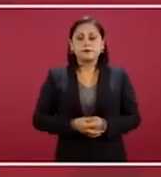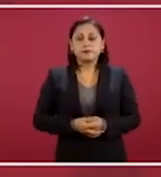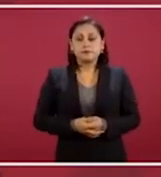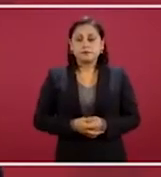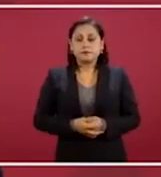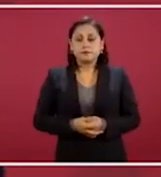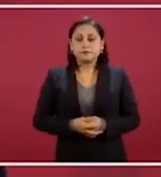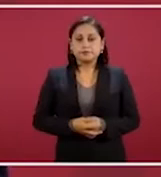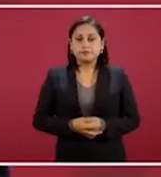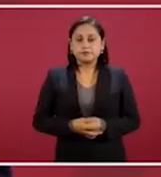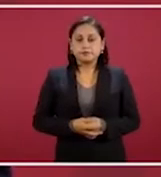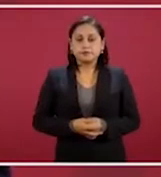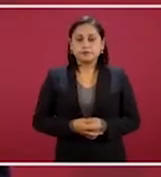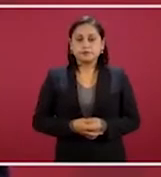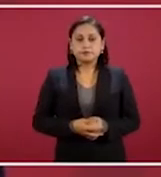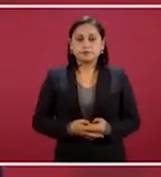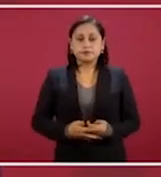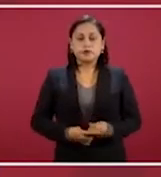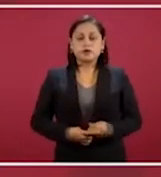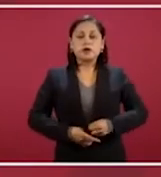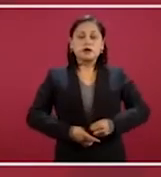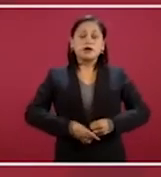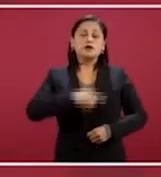tomamos decisiones